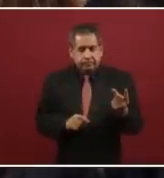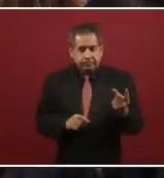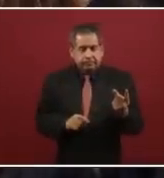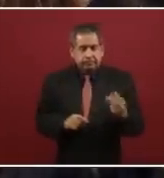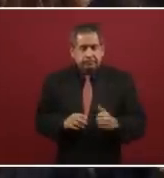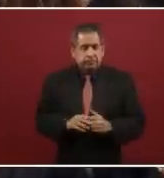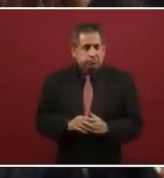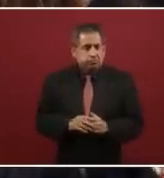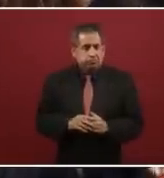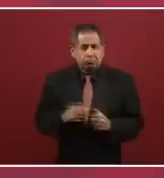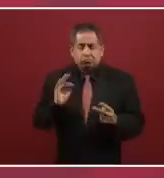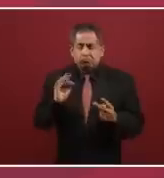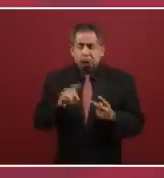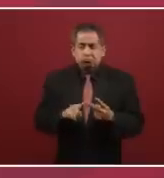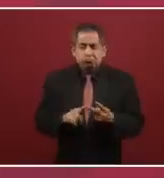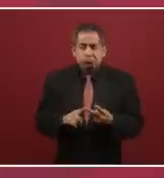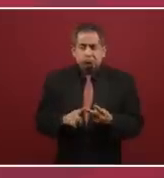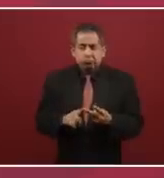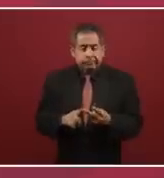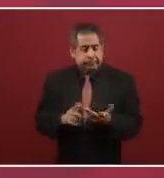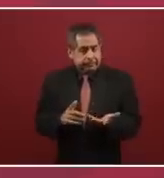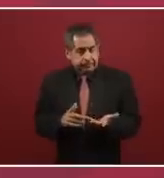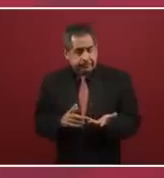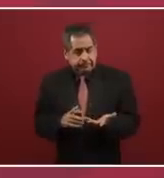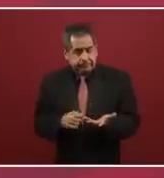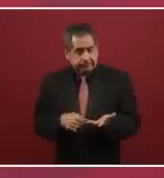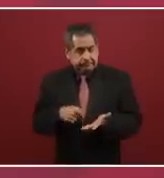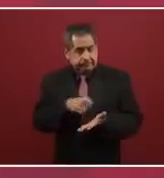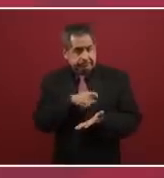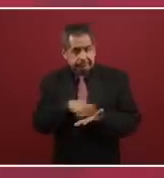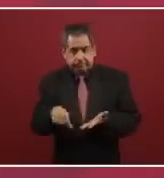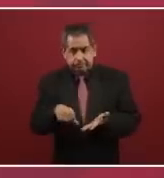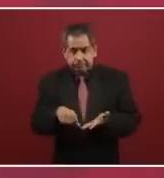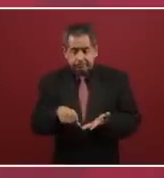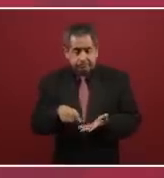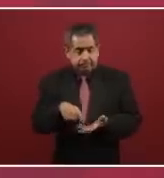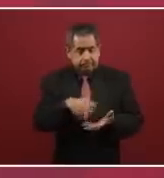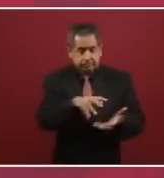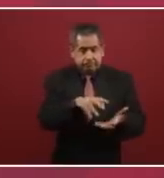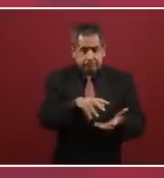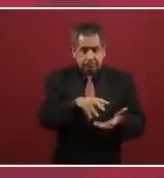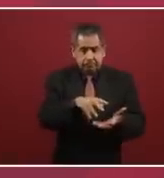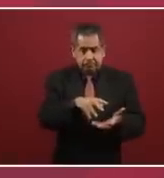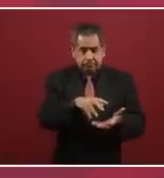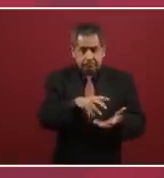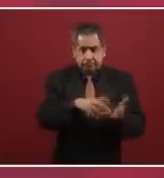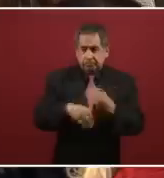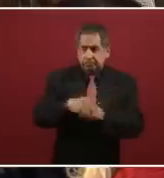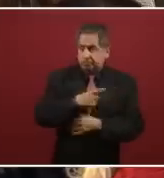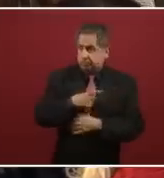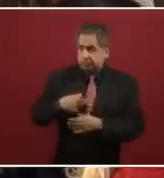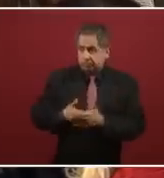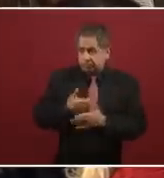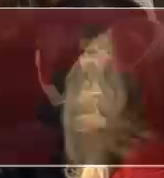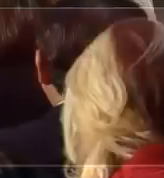que pues ni modo que el que compre va a quedarse con la deuda.